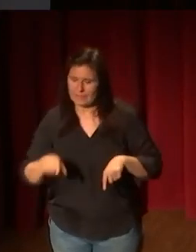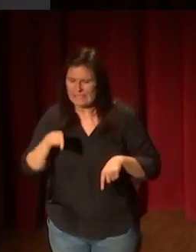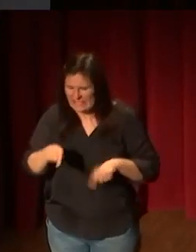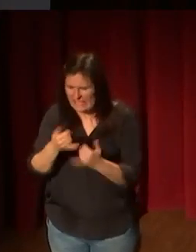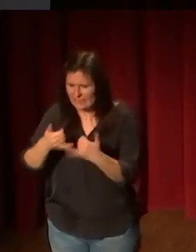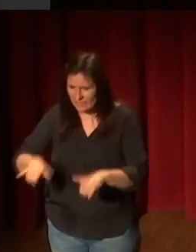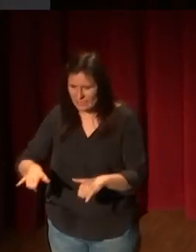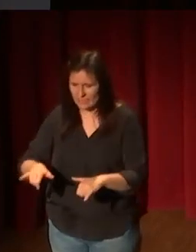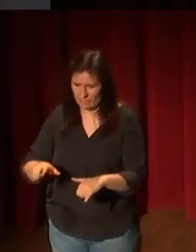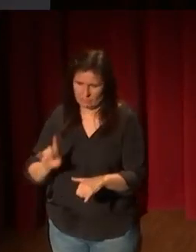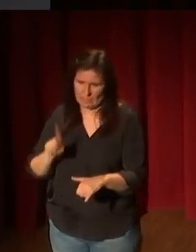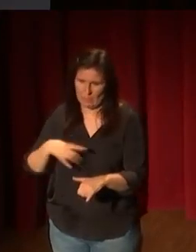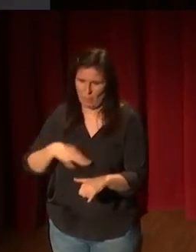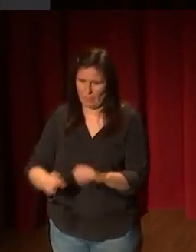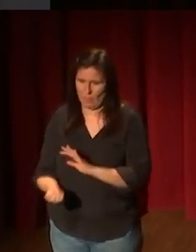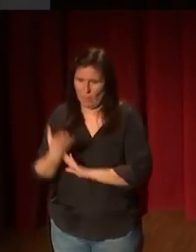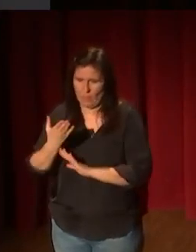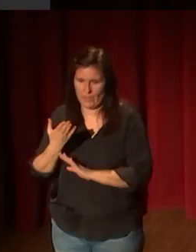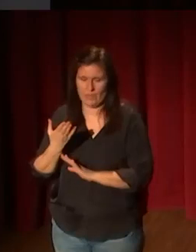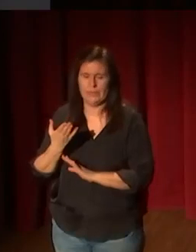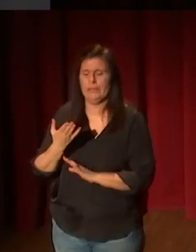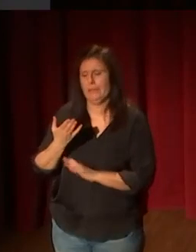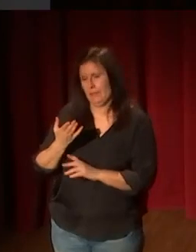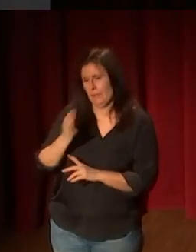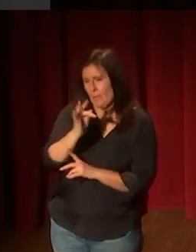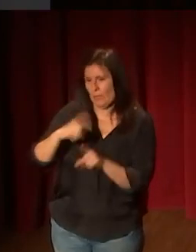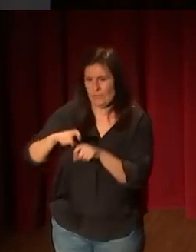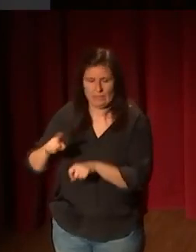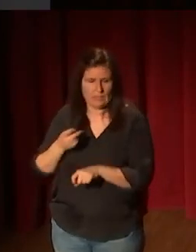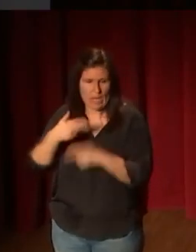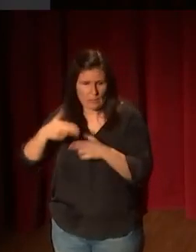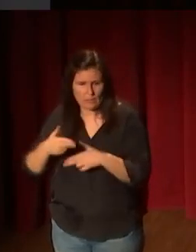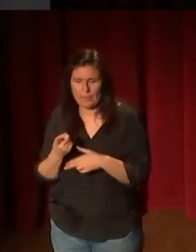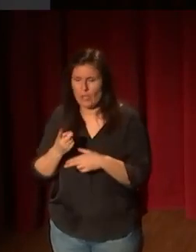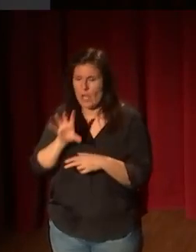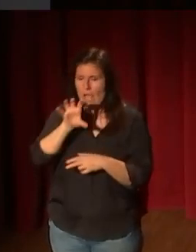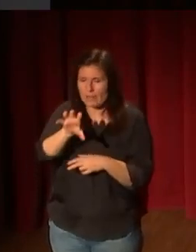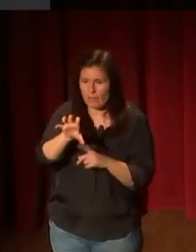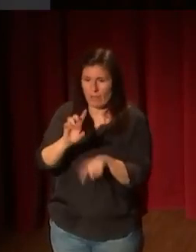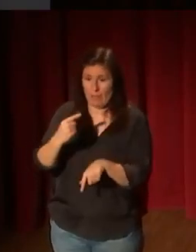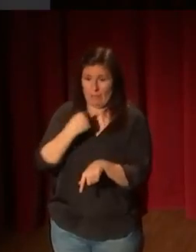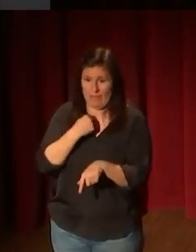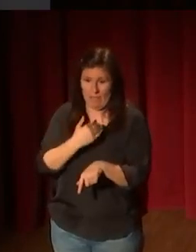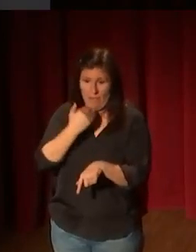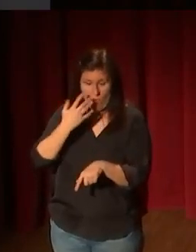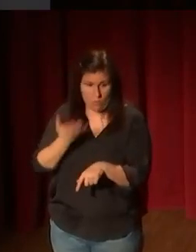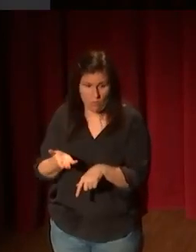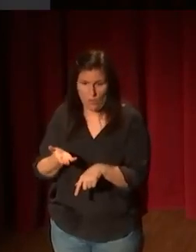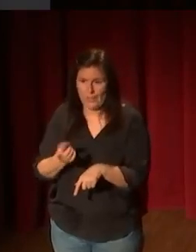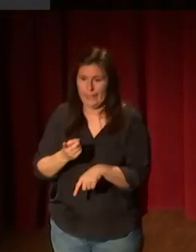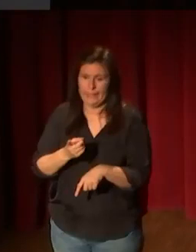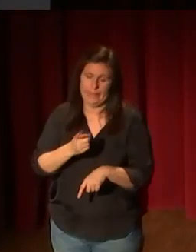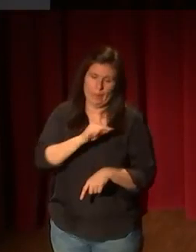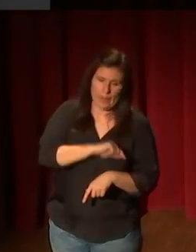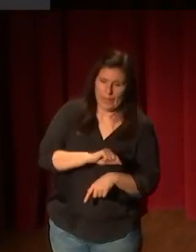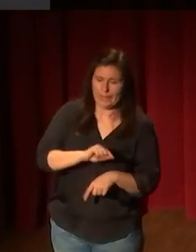fiestas que por otra parte puede producir grandes bienes políticos hay el riesgo de que la nación sufra alguna pérdida real ni en el orden moral ni en el